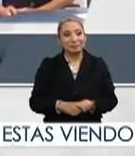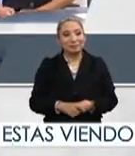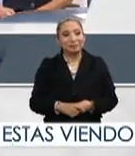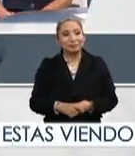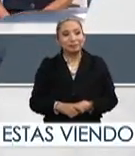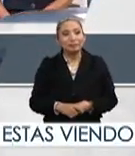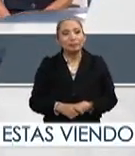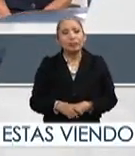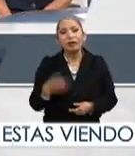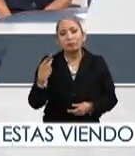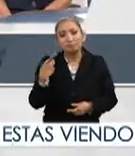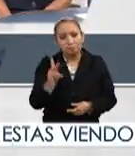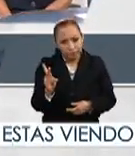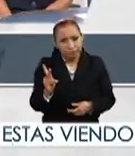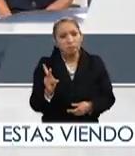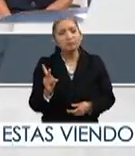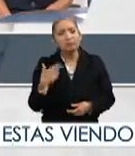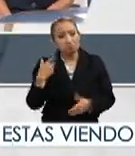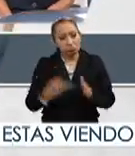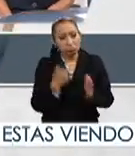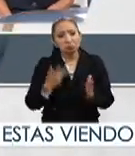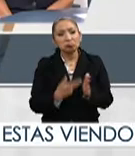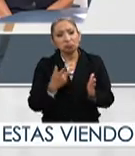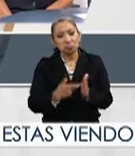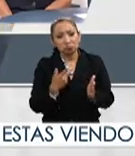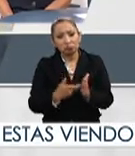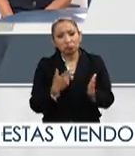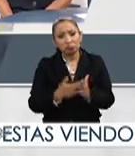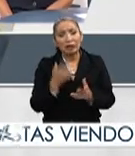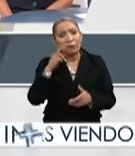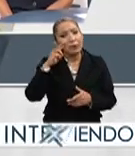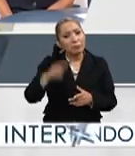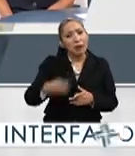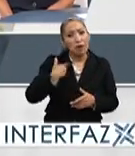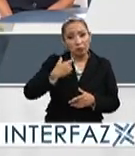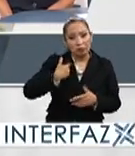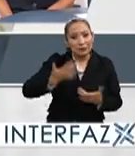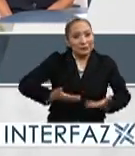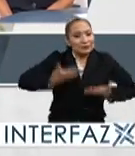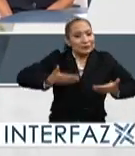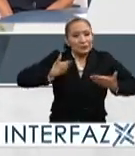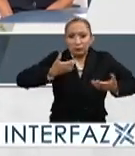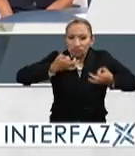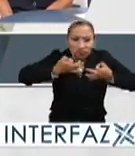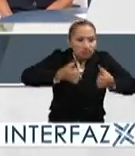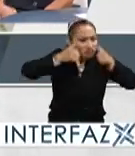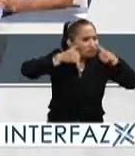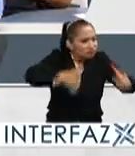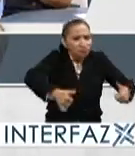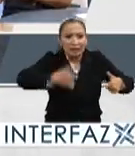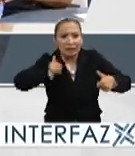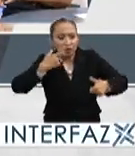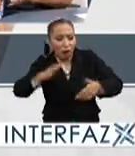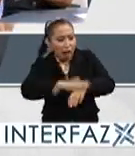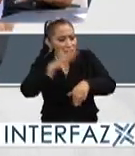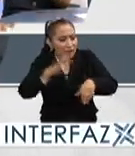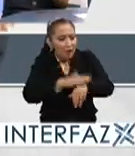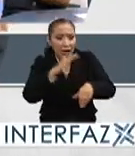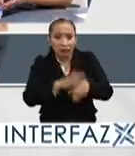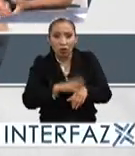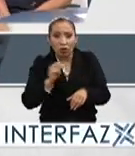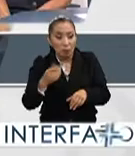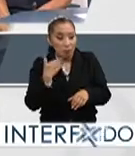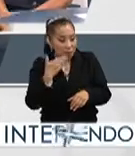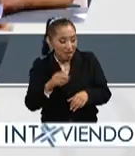¿no? Claro. Pero muchas veces inclusive, a veces vemos tal entusiasmo, tal entrega, tal esto, y sus calificaciones no